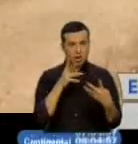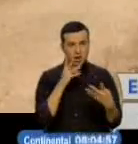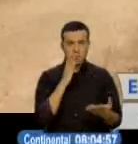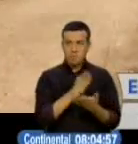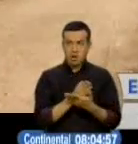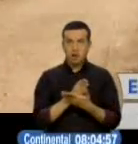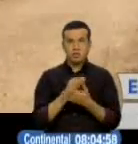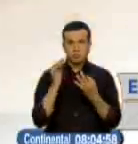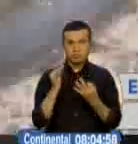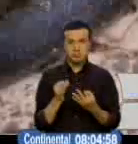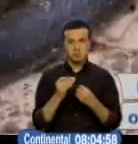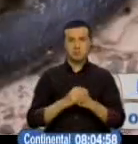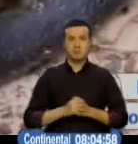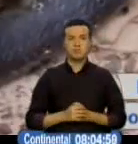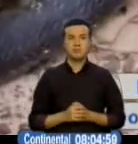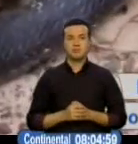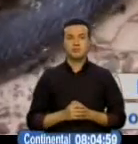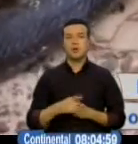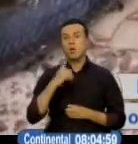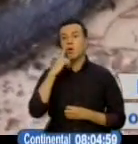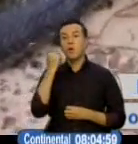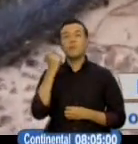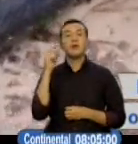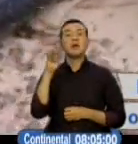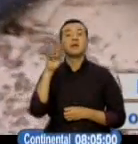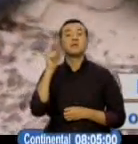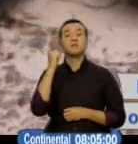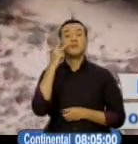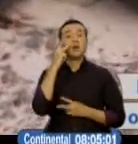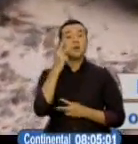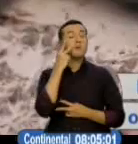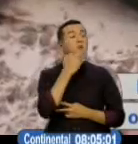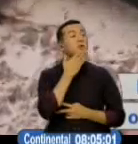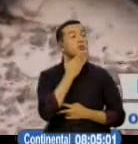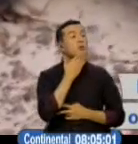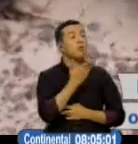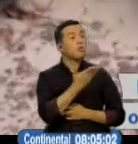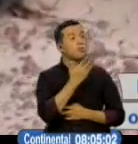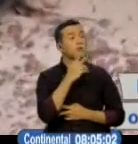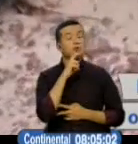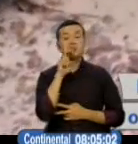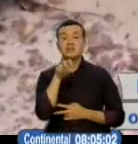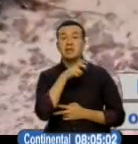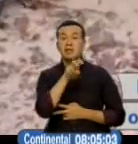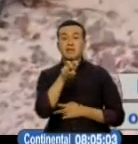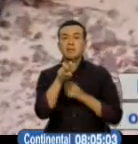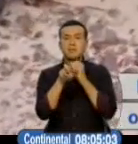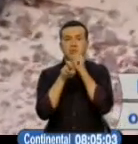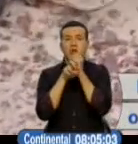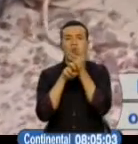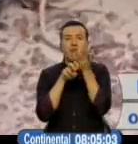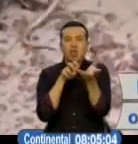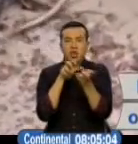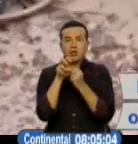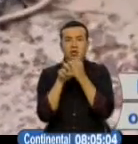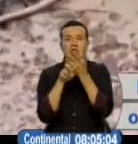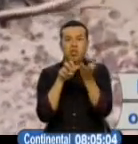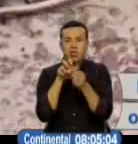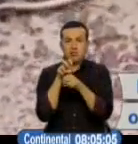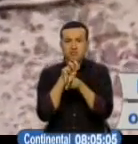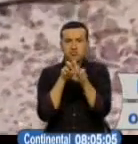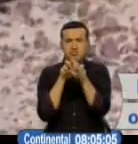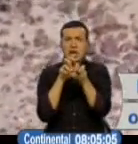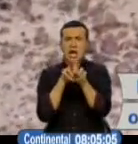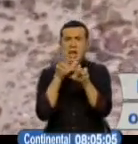en su contra. Un hombre junto a su esposa en Texas captaron a una serpiente que regurgita a su presa, que resulta ser también una víbora de